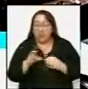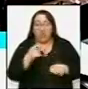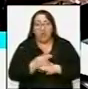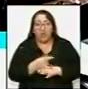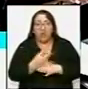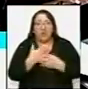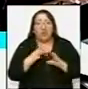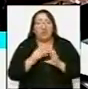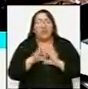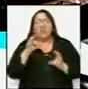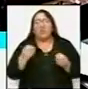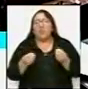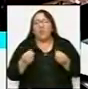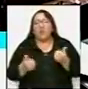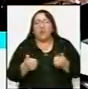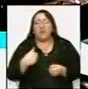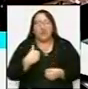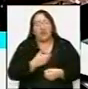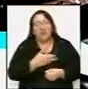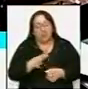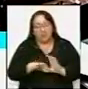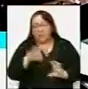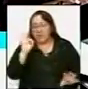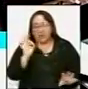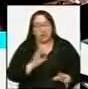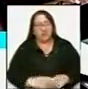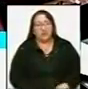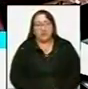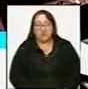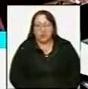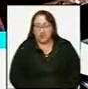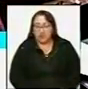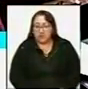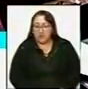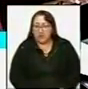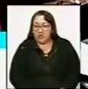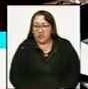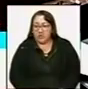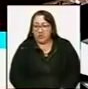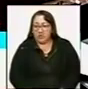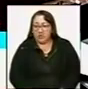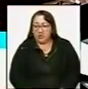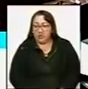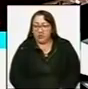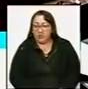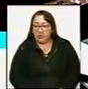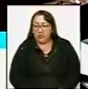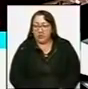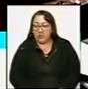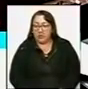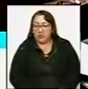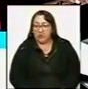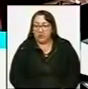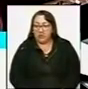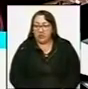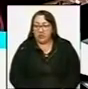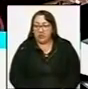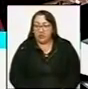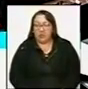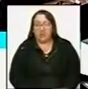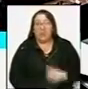contra del retiro. A favor del retiro. A favor, congresista Choquehuanca. El D,